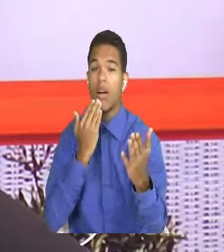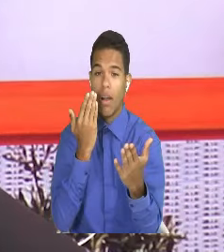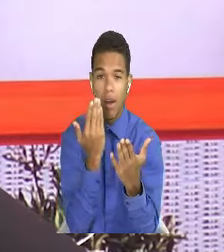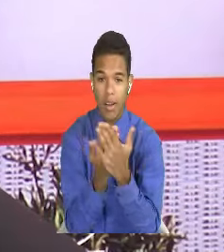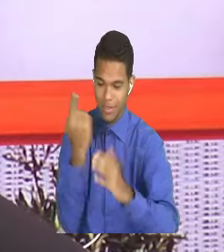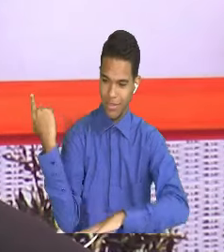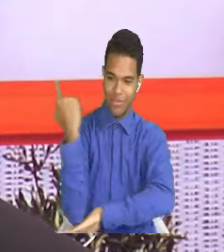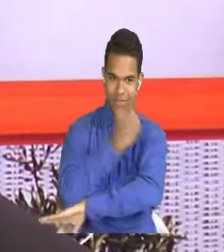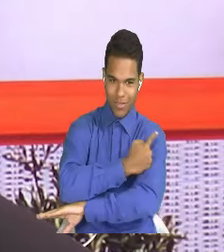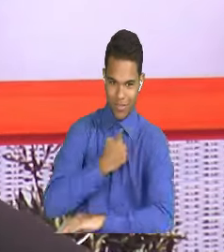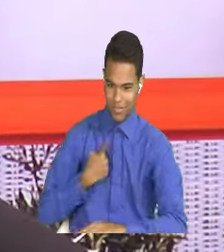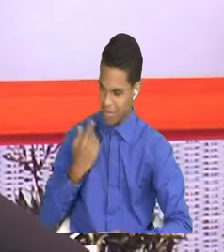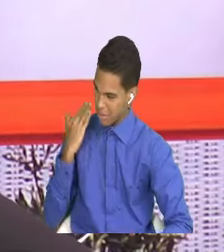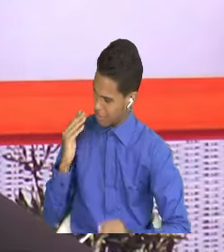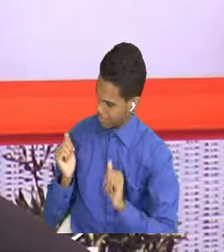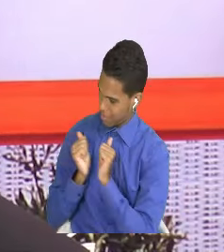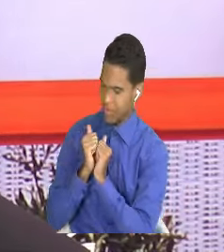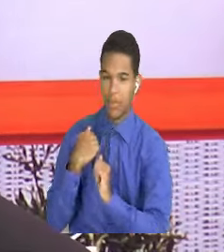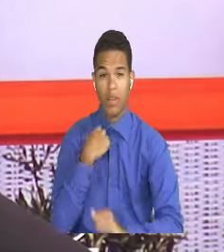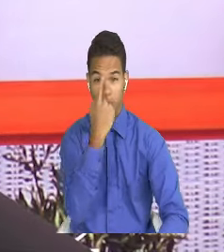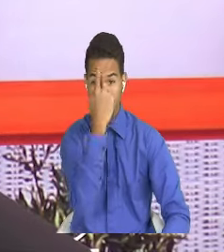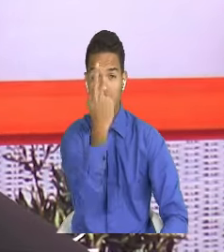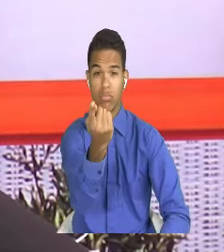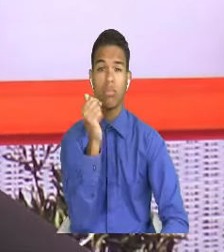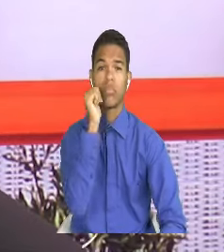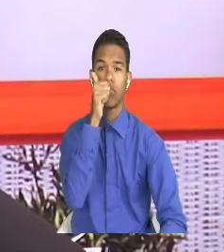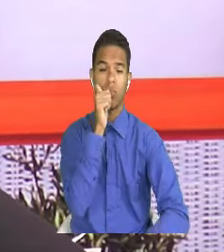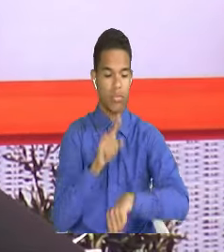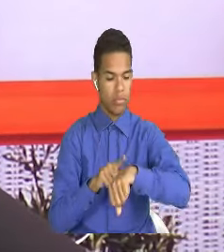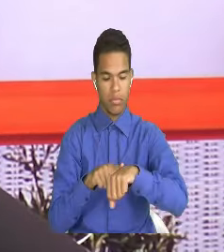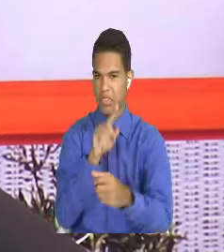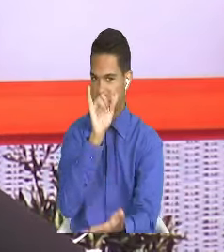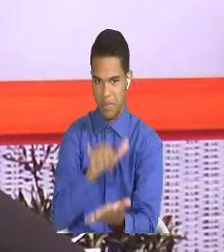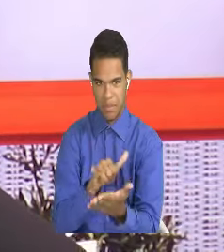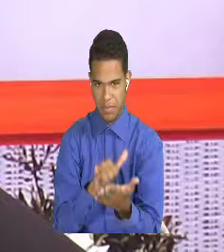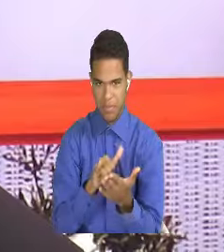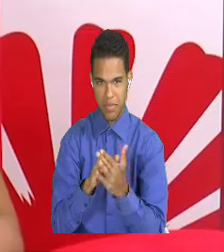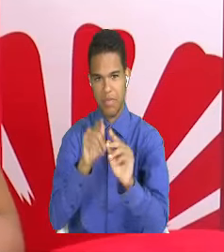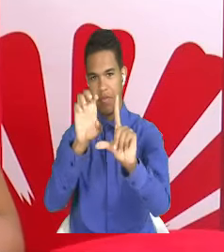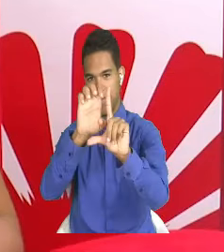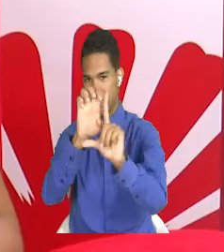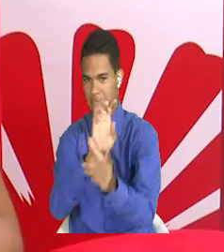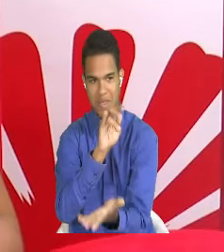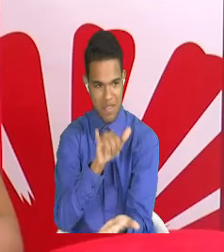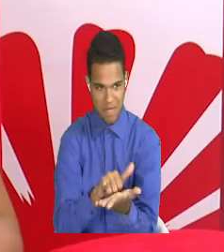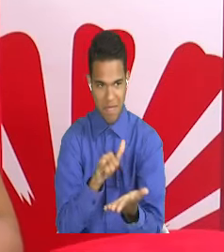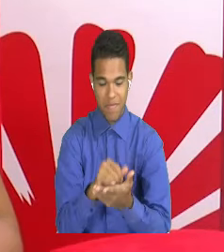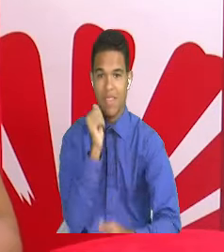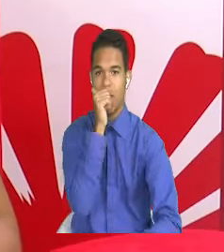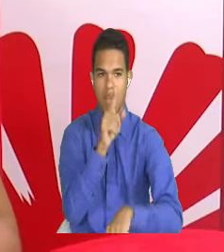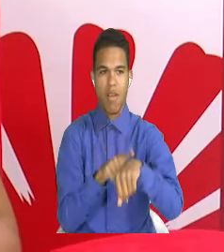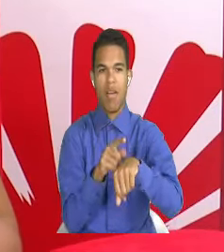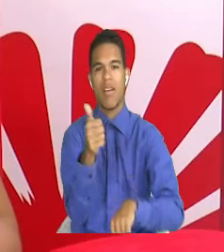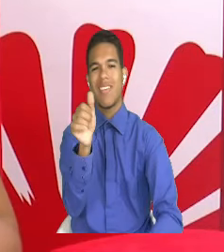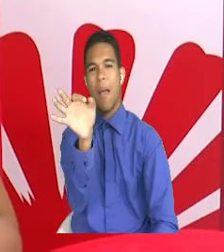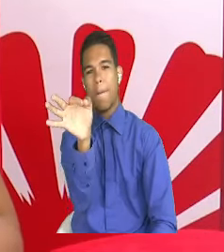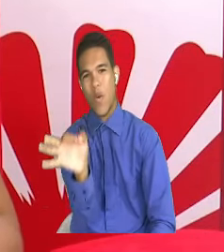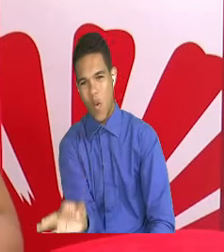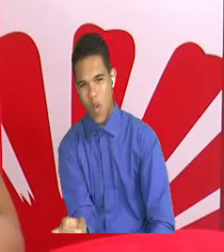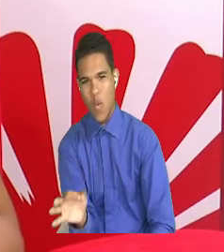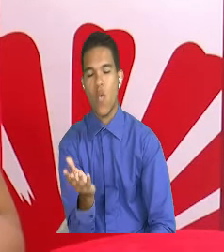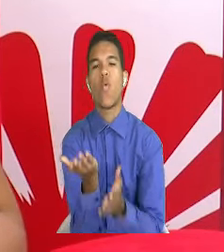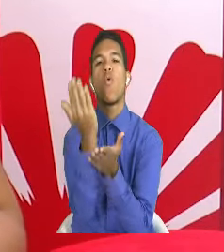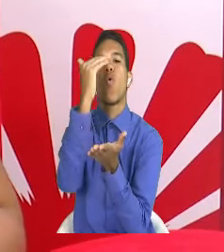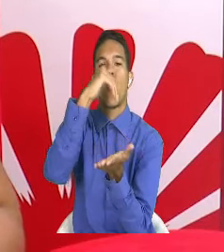Jennifer. Ya saben, mañana a la misma hora, en el mismo canal. Así es, Kiara, mañana 10 en punto de la mañana tendremos